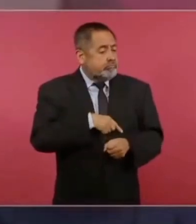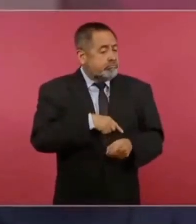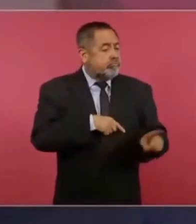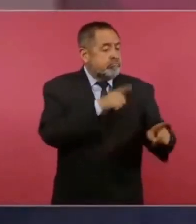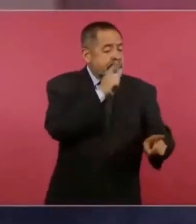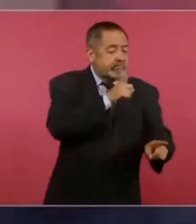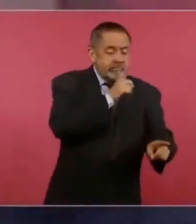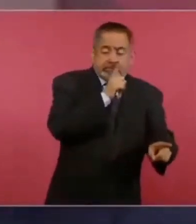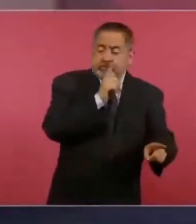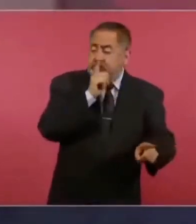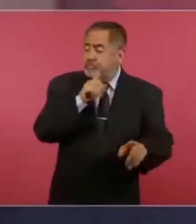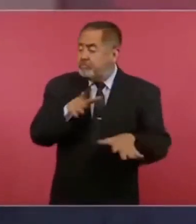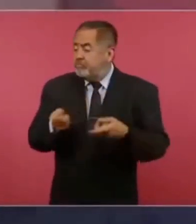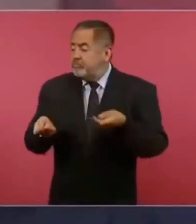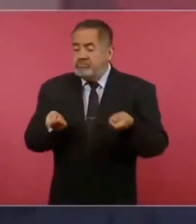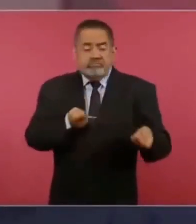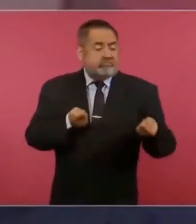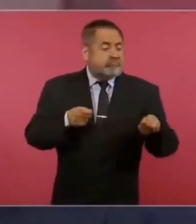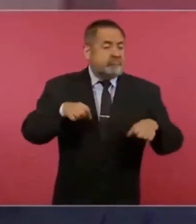todo?